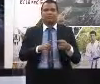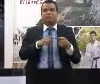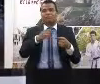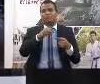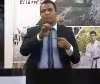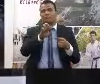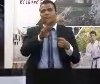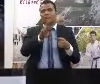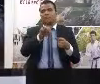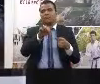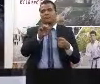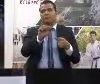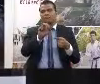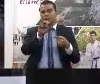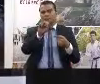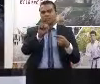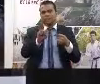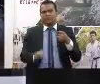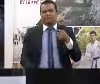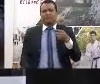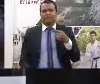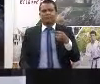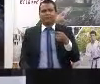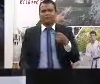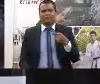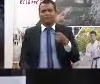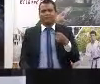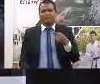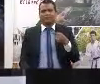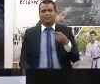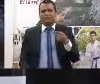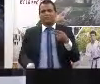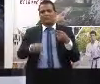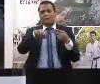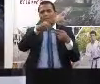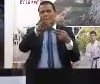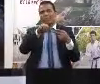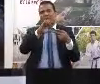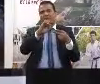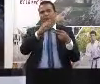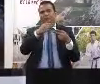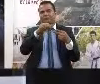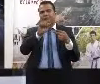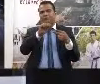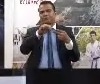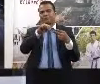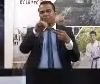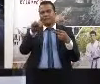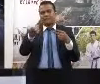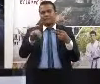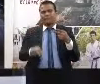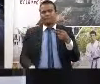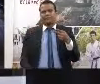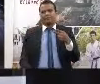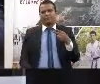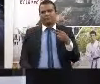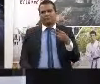Hernán Felipe Ríos Vinasco, Johan Steven Sinisterra Asprilla,